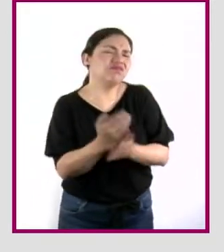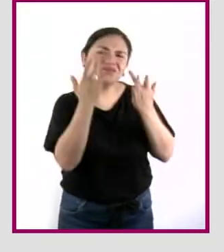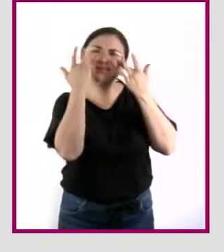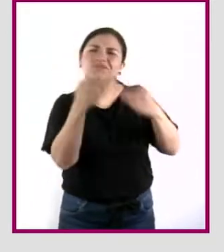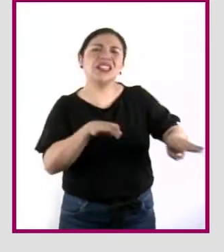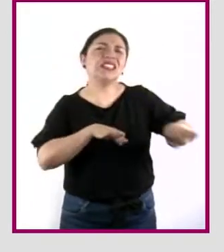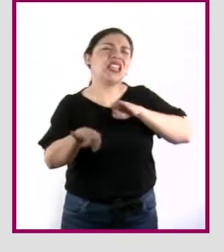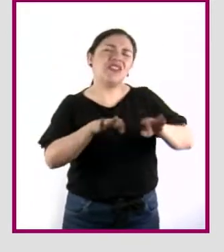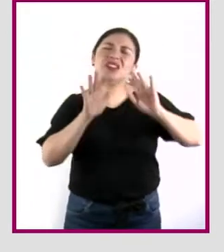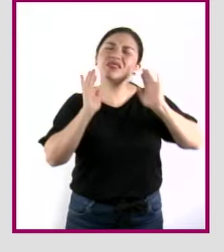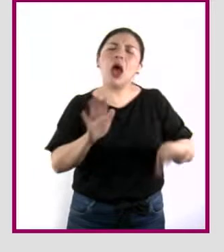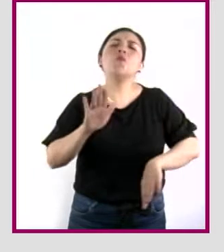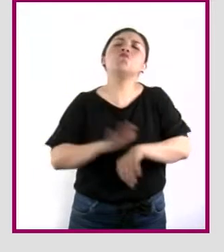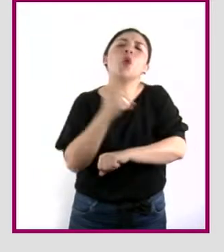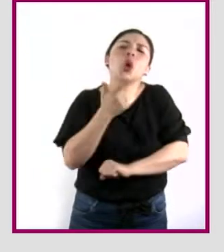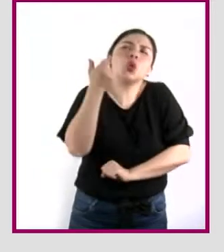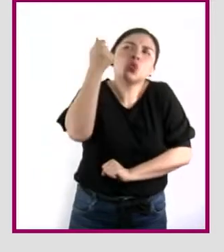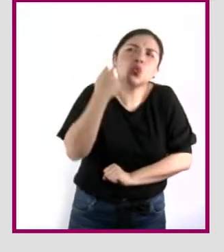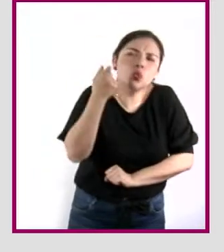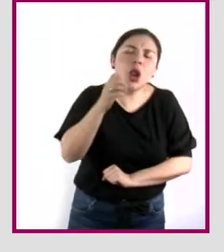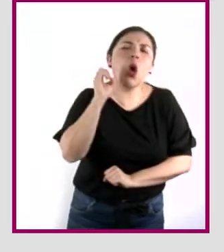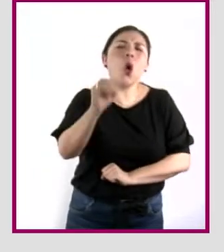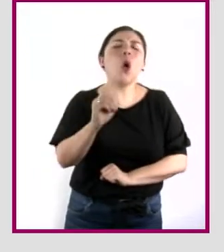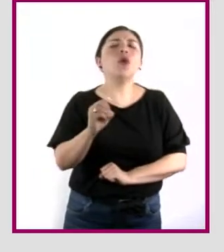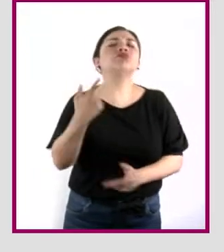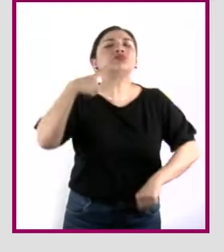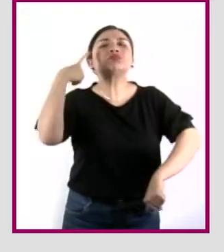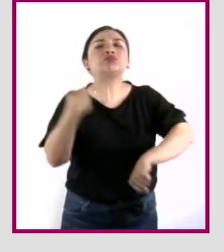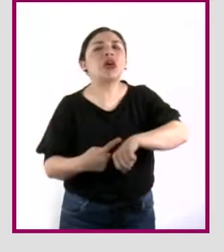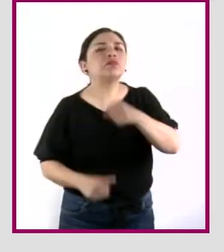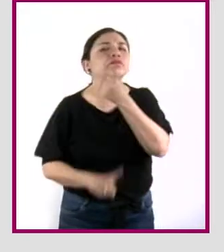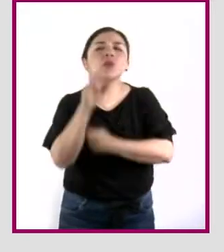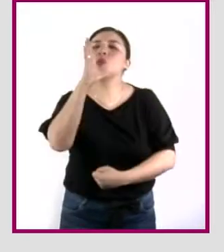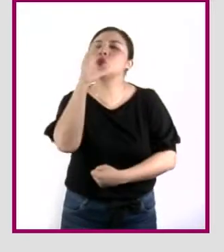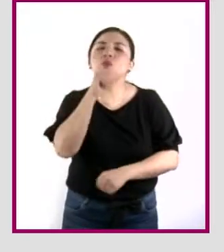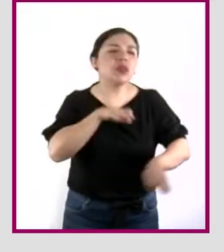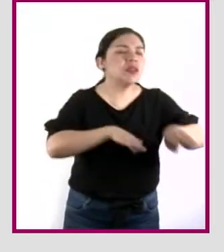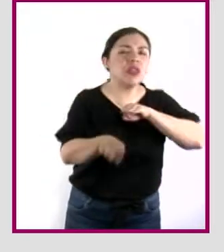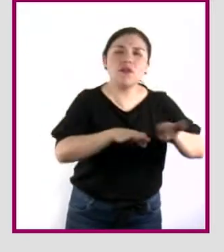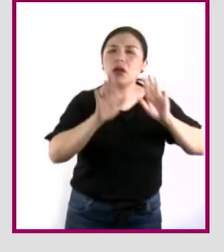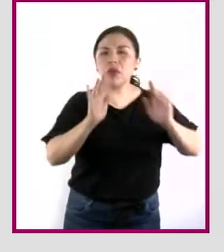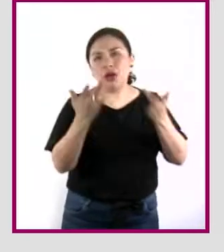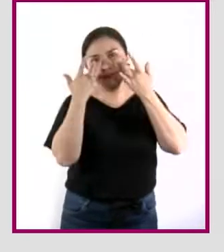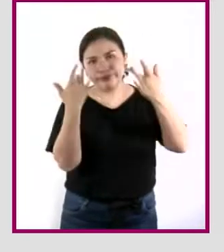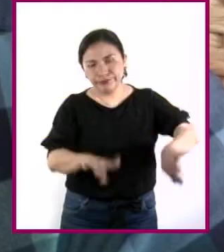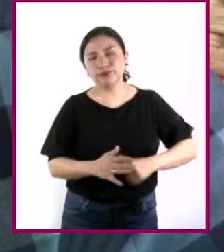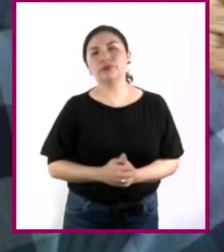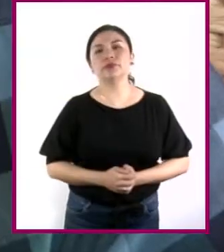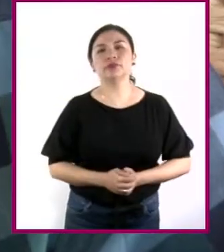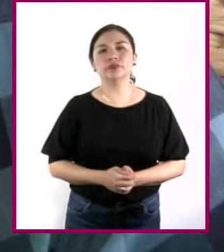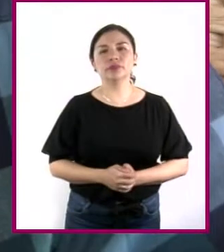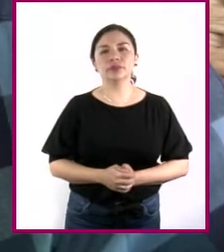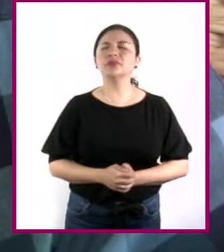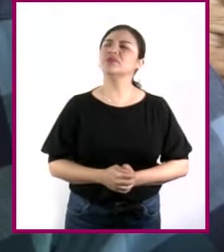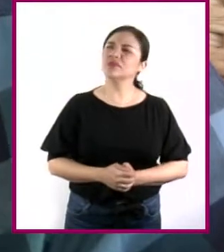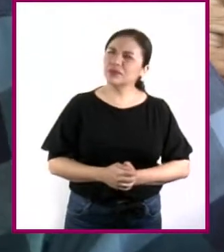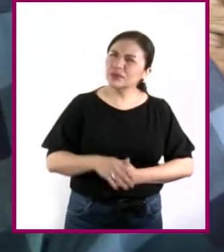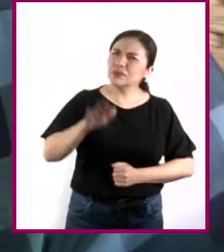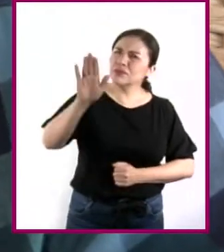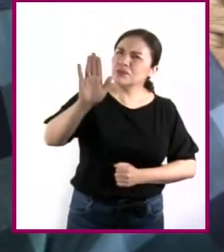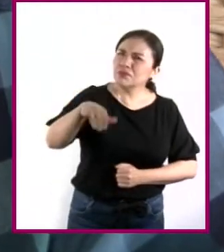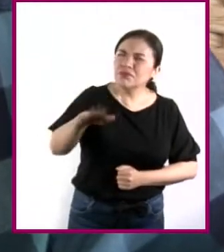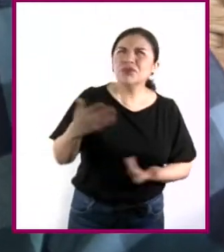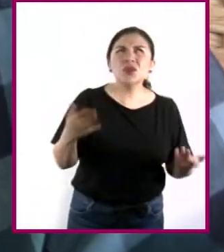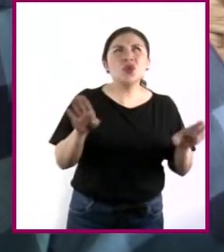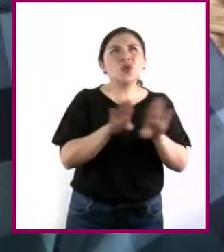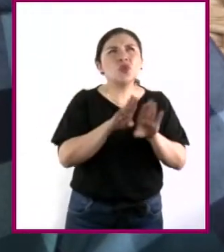ser la jubilación o, por ejemplo, la invalidez por enfermedad o accidente. Oye Frida, ¿cómo